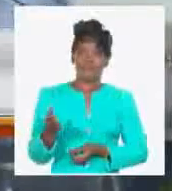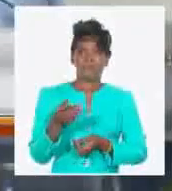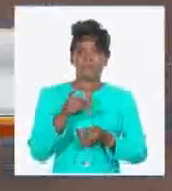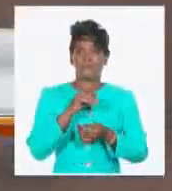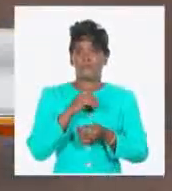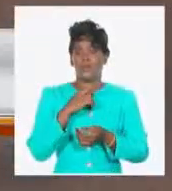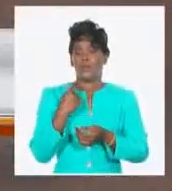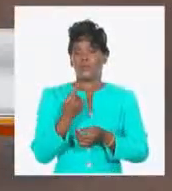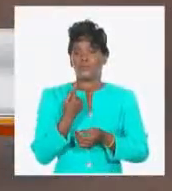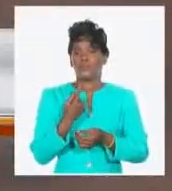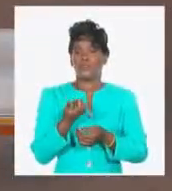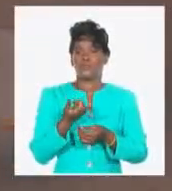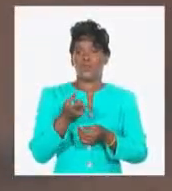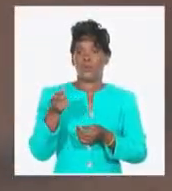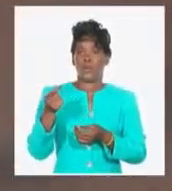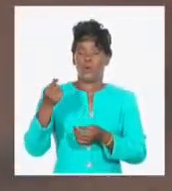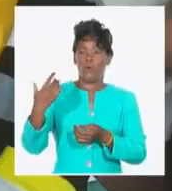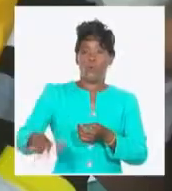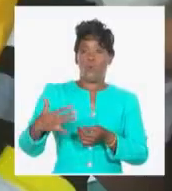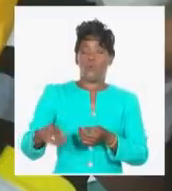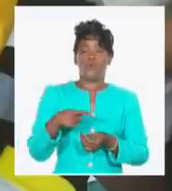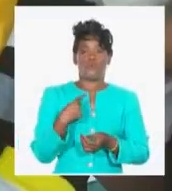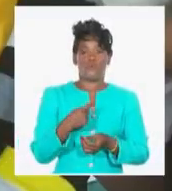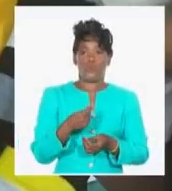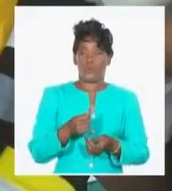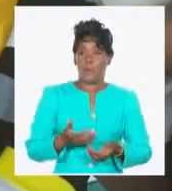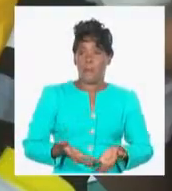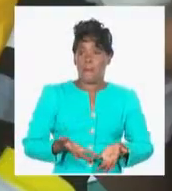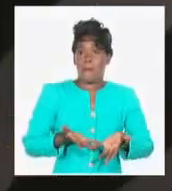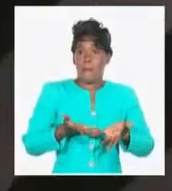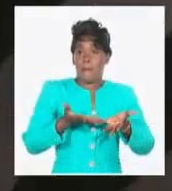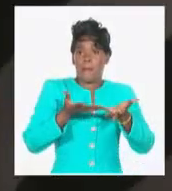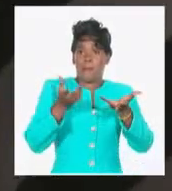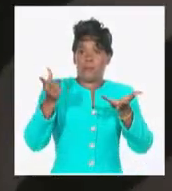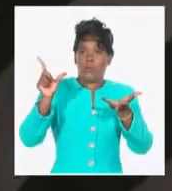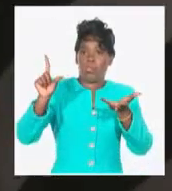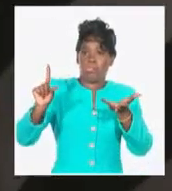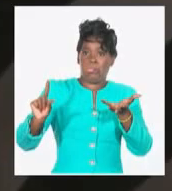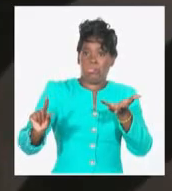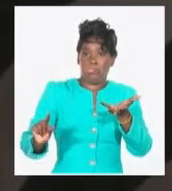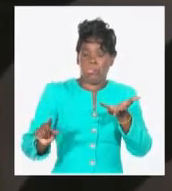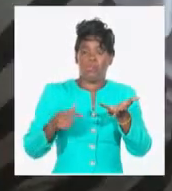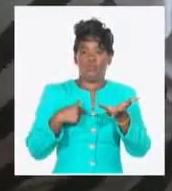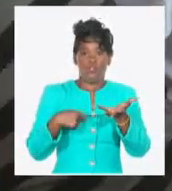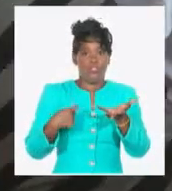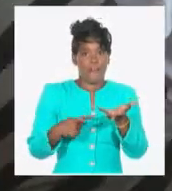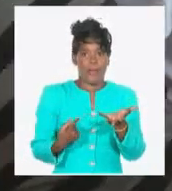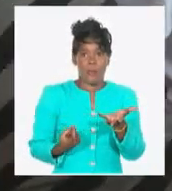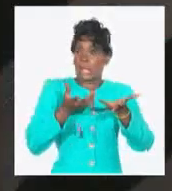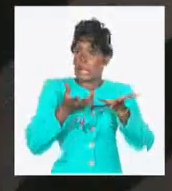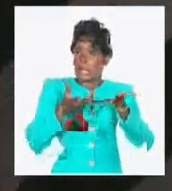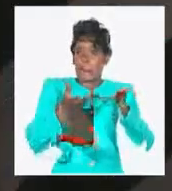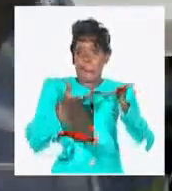el mercado y quitar intermediarios, porque los intermediarios encarecen los productos. Aquí